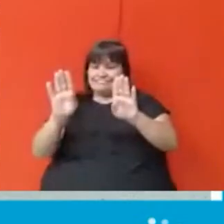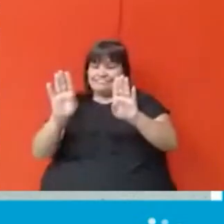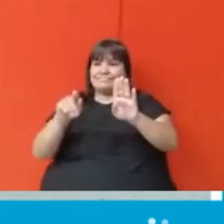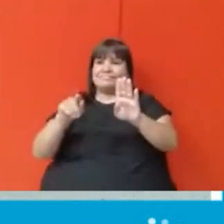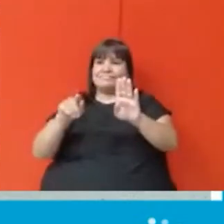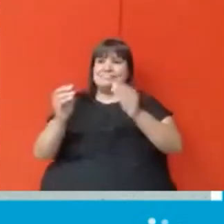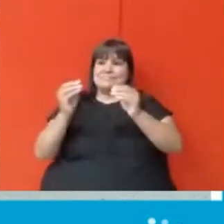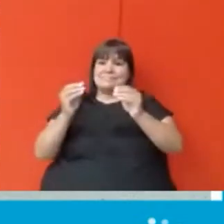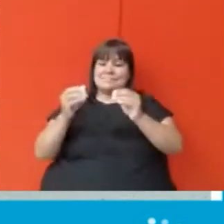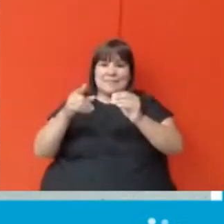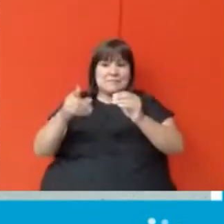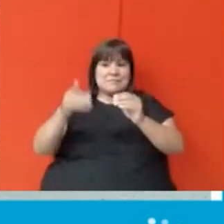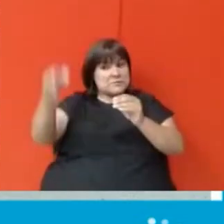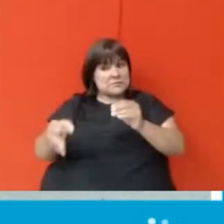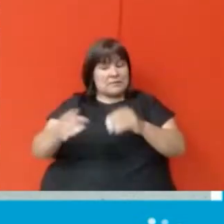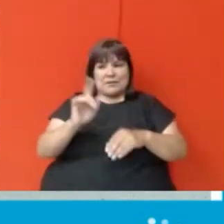puerta abierta.